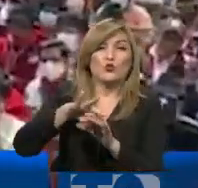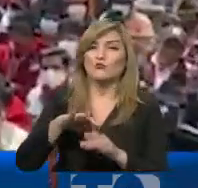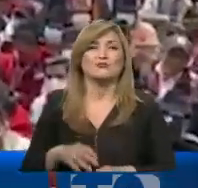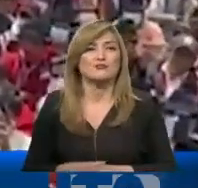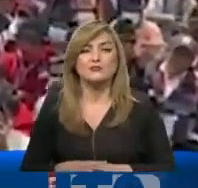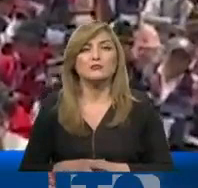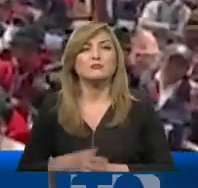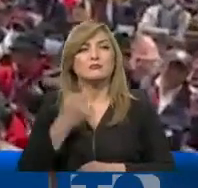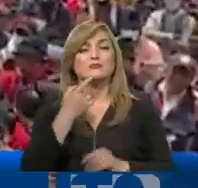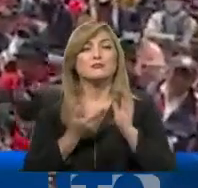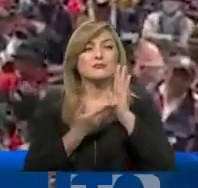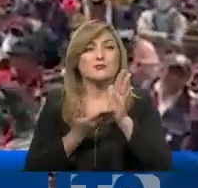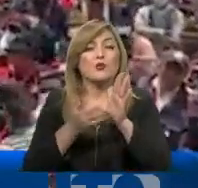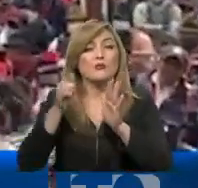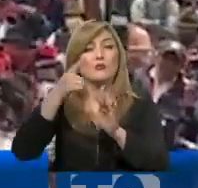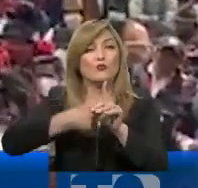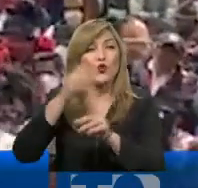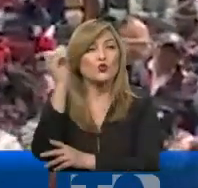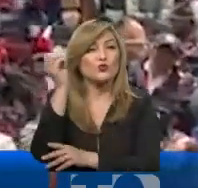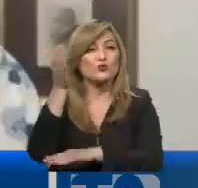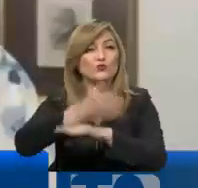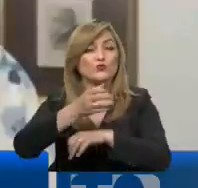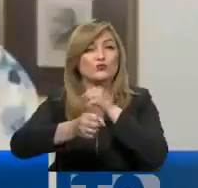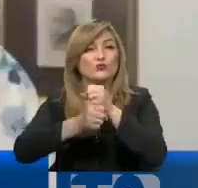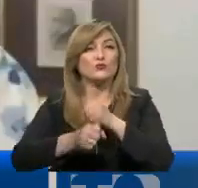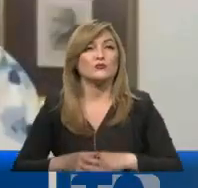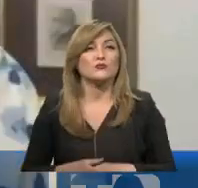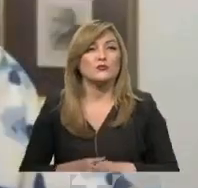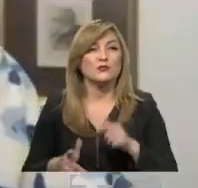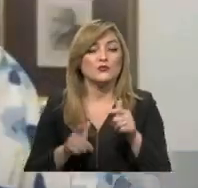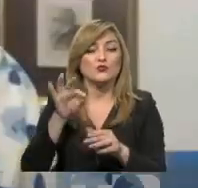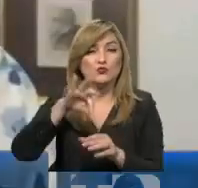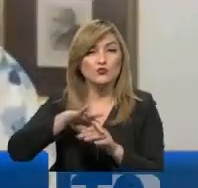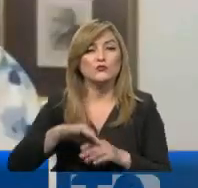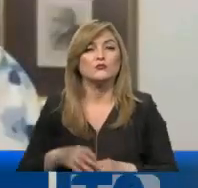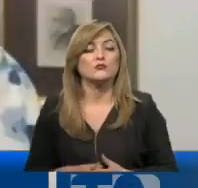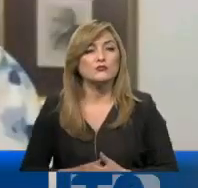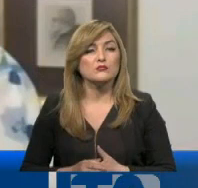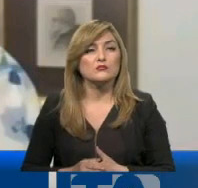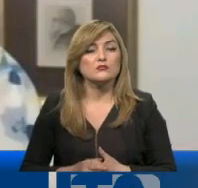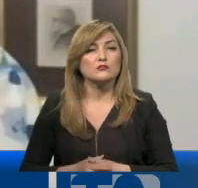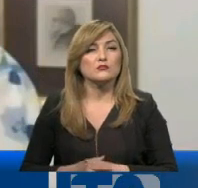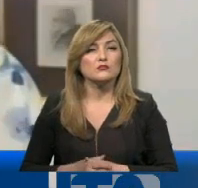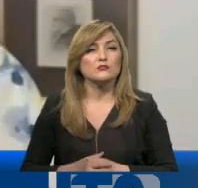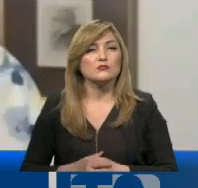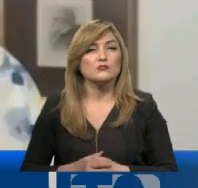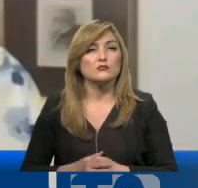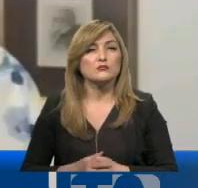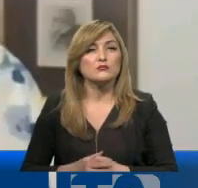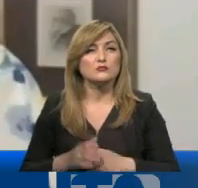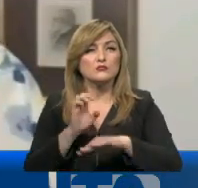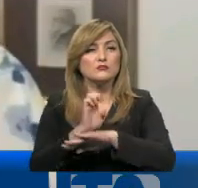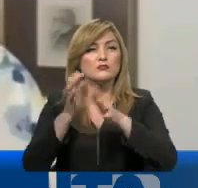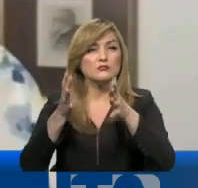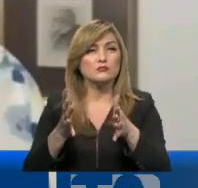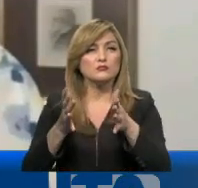Y es cuando mencionan a las manifestaciones de octubre del año pasado. El electorado ecuatoriano sigue siendo un electorado